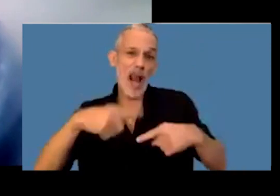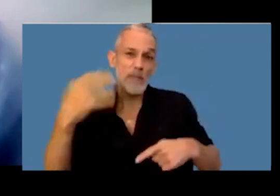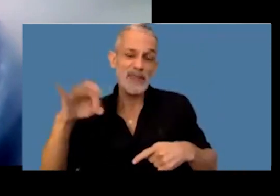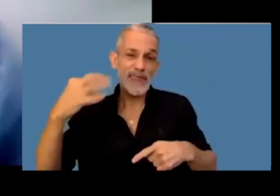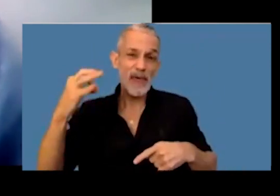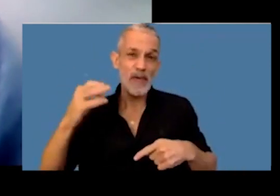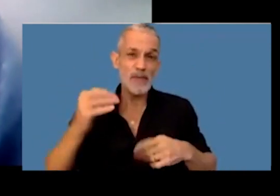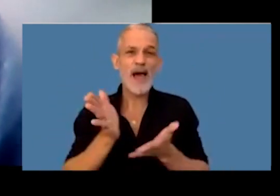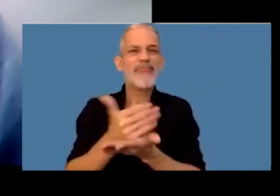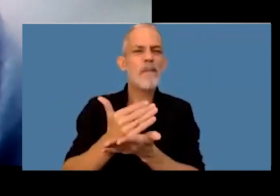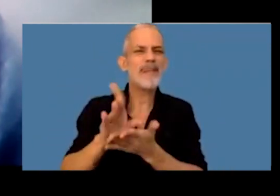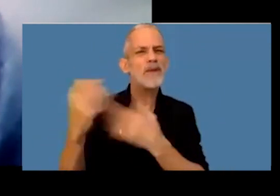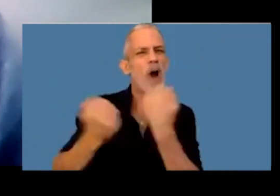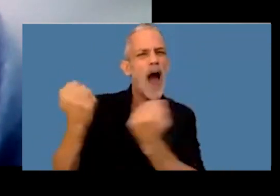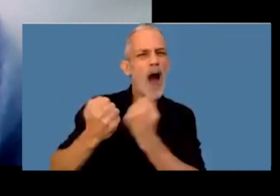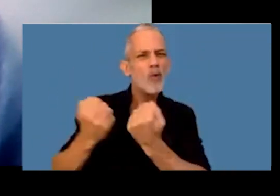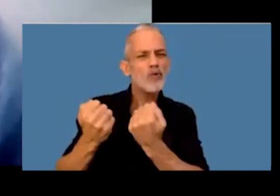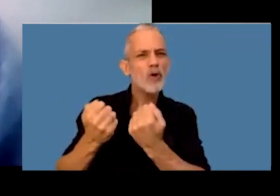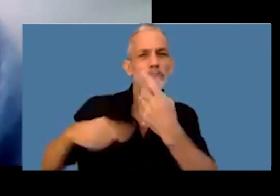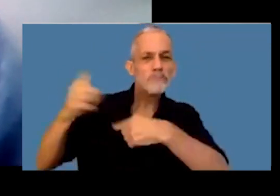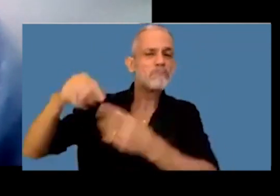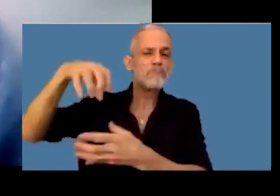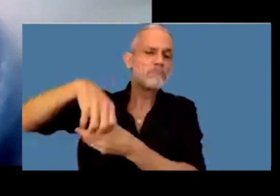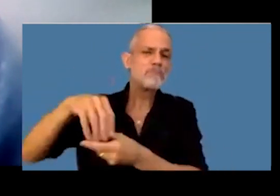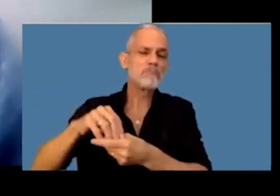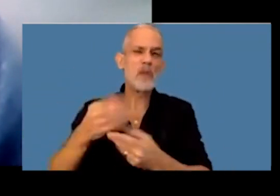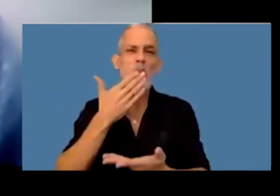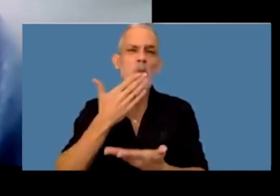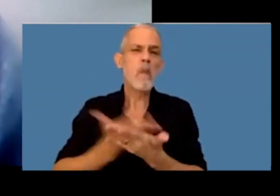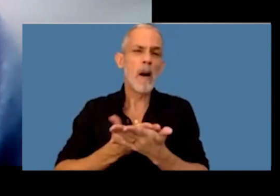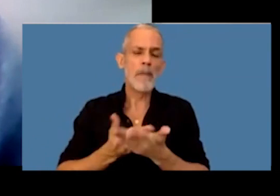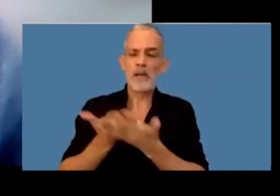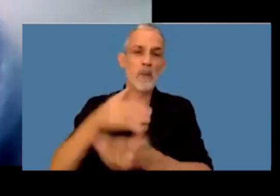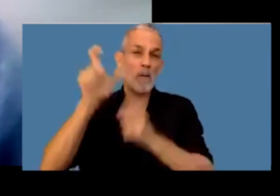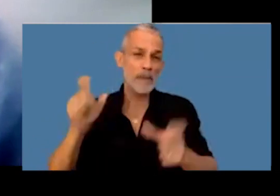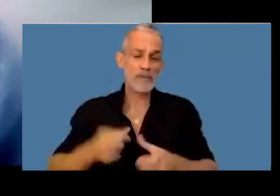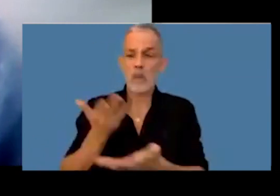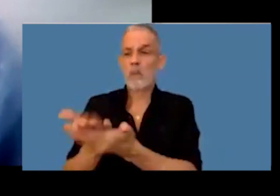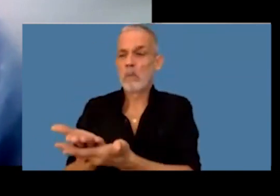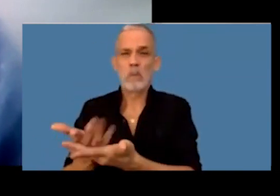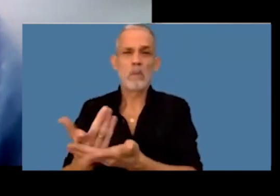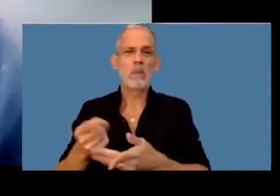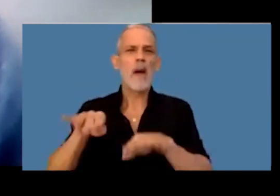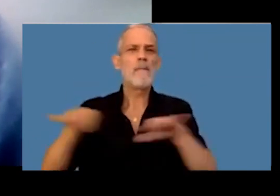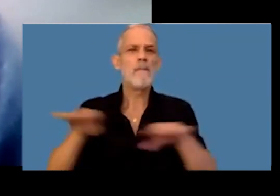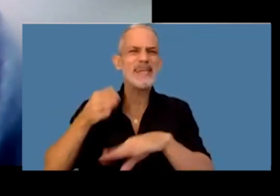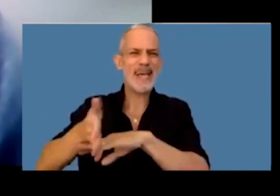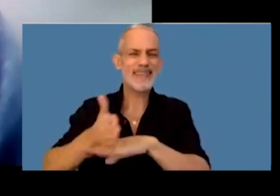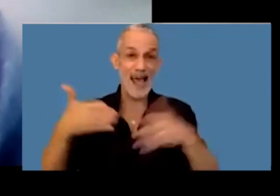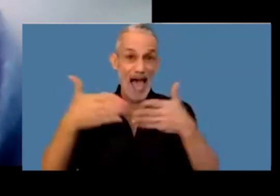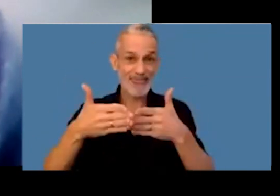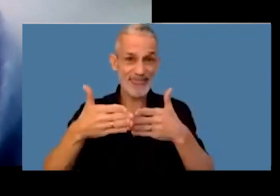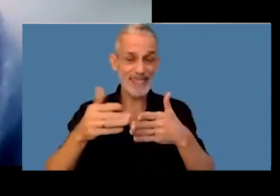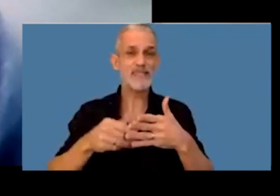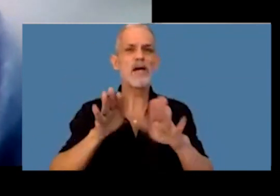departamento de automotores, que se hacía con documentación que presentaban las personas a través de la mesa de entrada de la Agencia Nacional de Discapacidad,